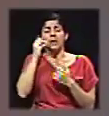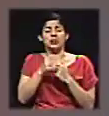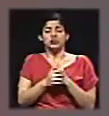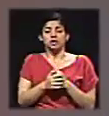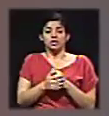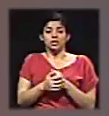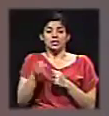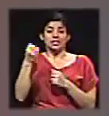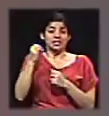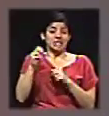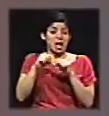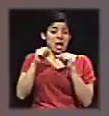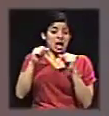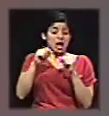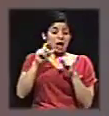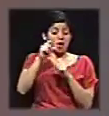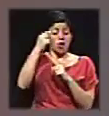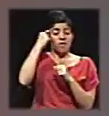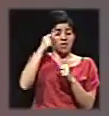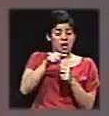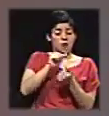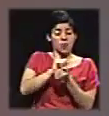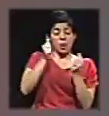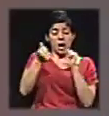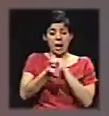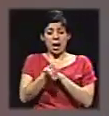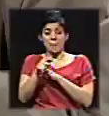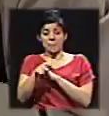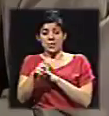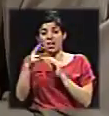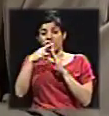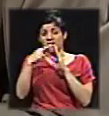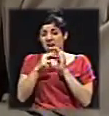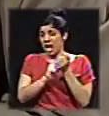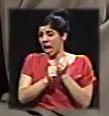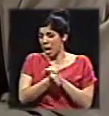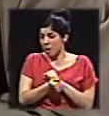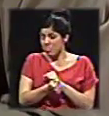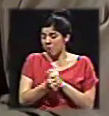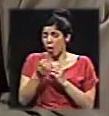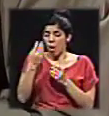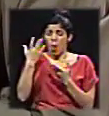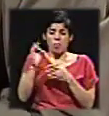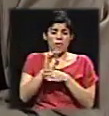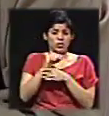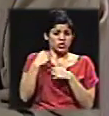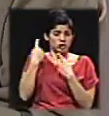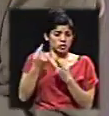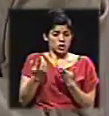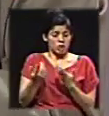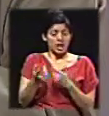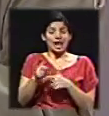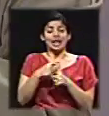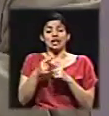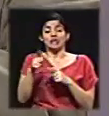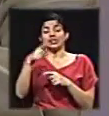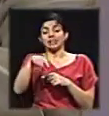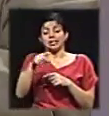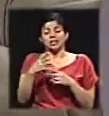de gobierno les cambiaran las reglas o cómo están funcionando hasta ahora. Entonces, claro, se